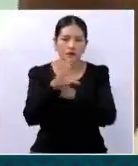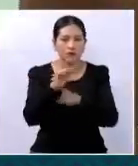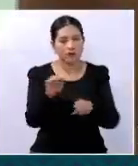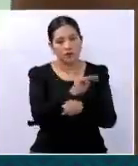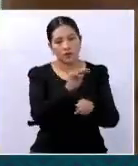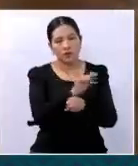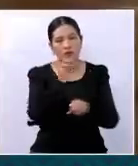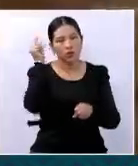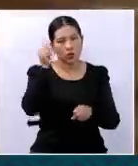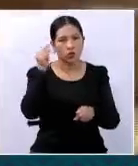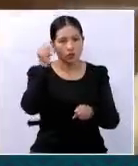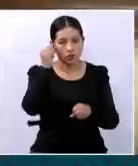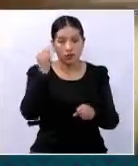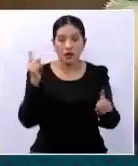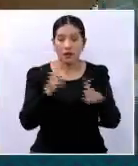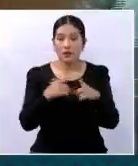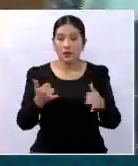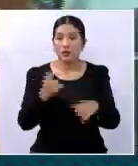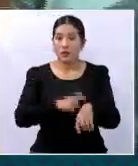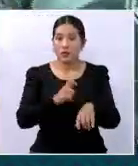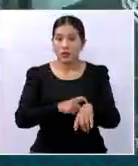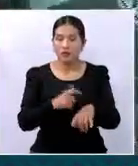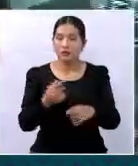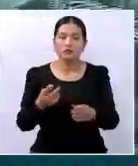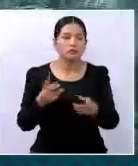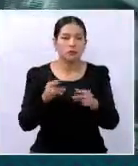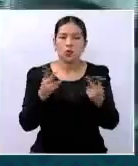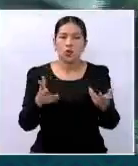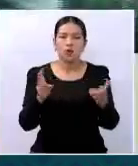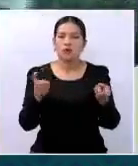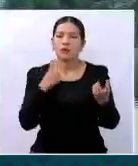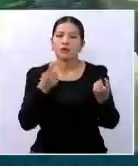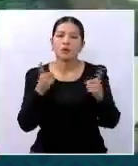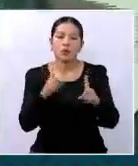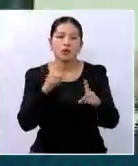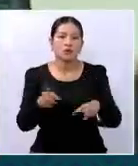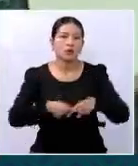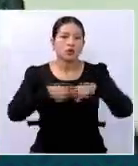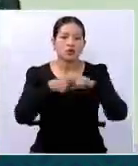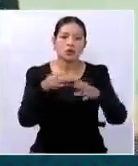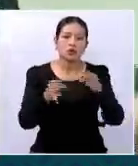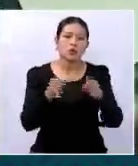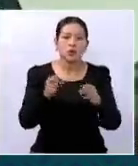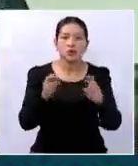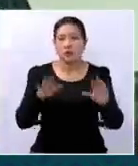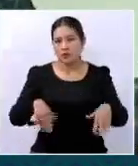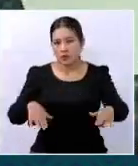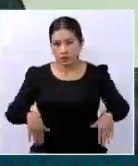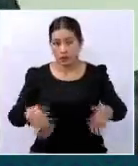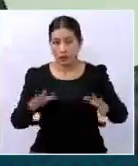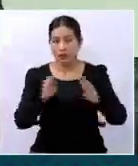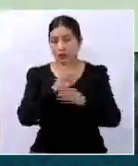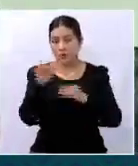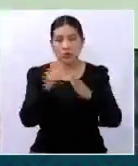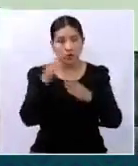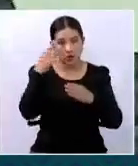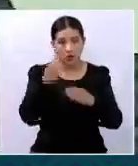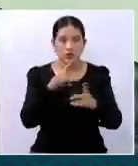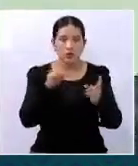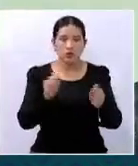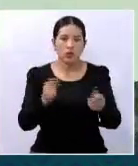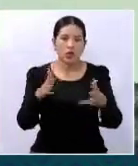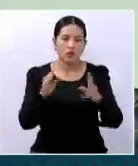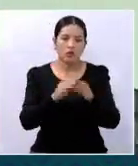de Gobierno. Al momento, no existe ningún impedimento para suspender el juicio oral, motivo por el cual solo se declaró